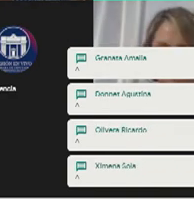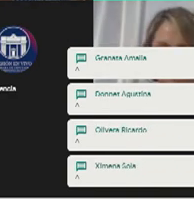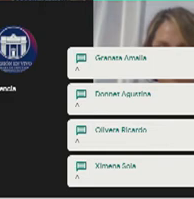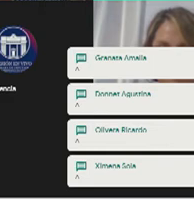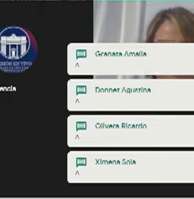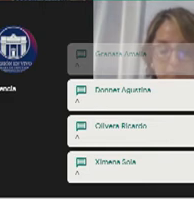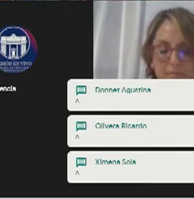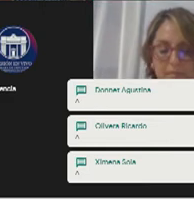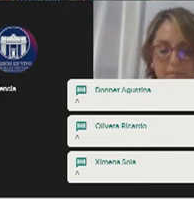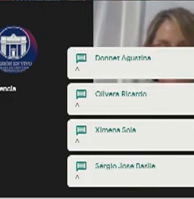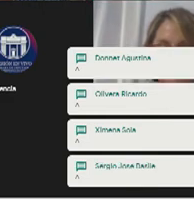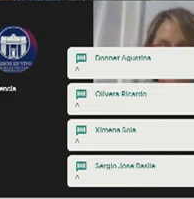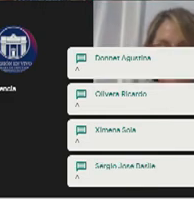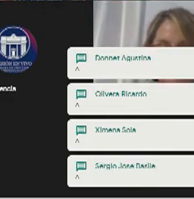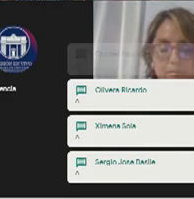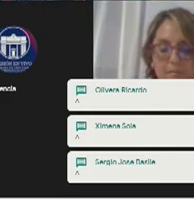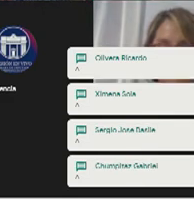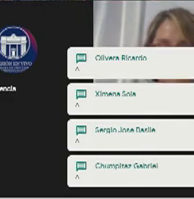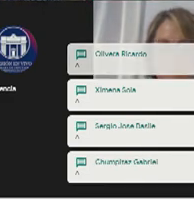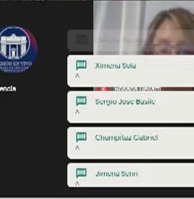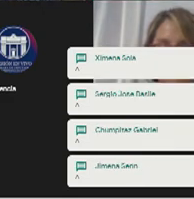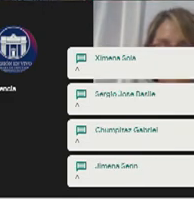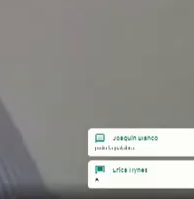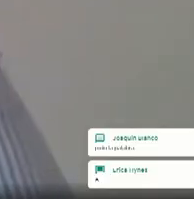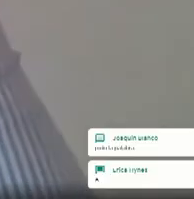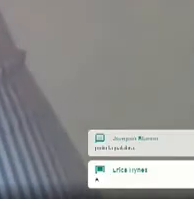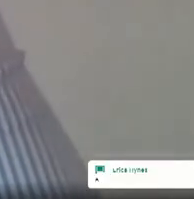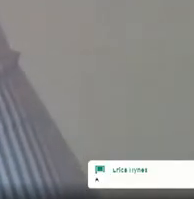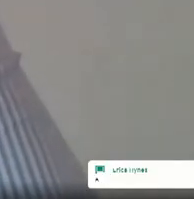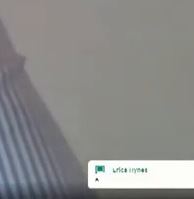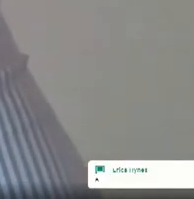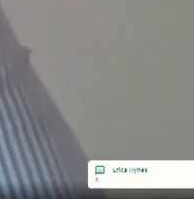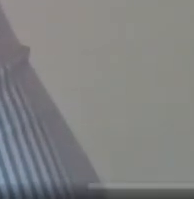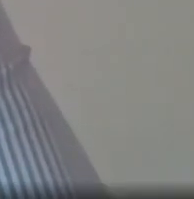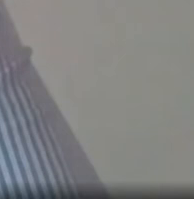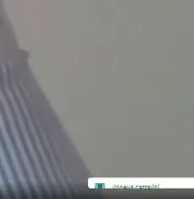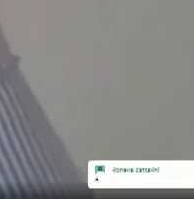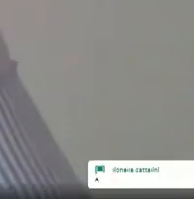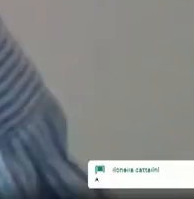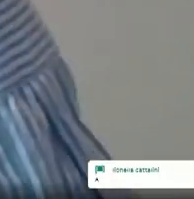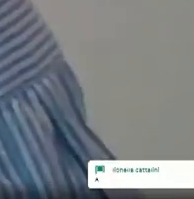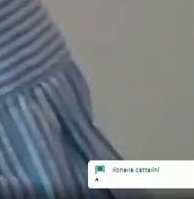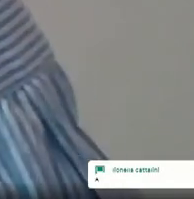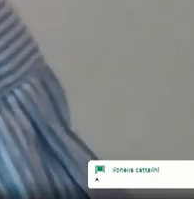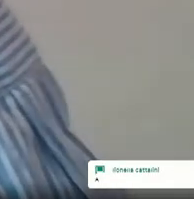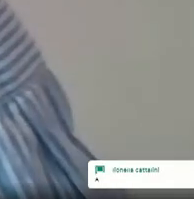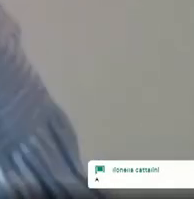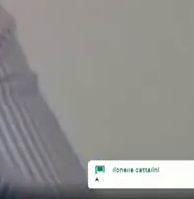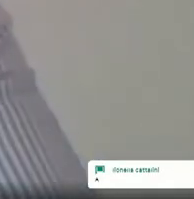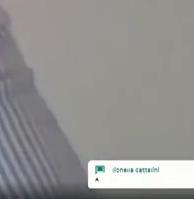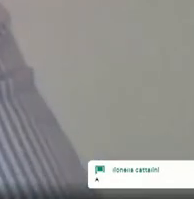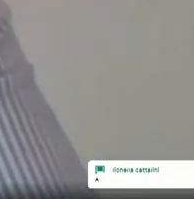gracias señor presidente para emocionar que el resto del orden del día de esos proyectos de regeneración y de